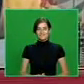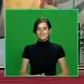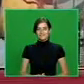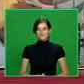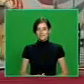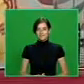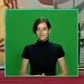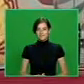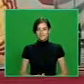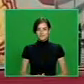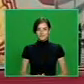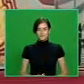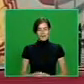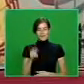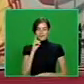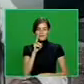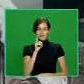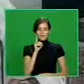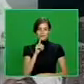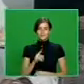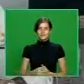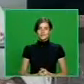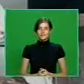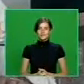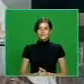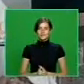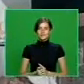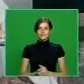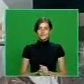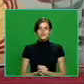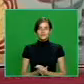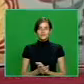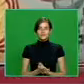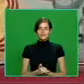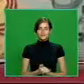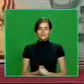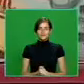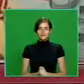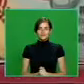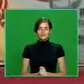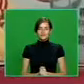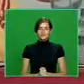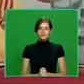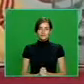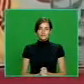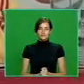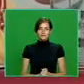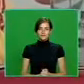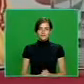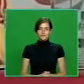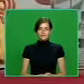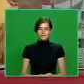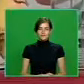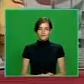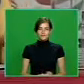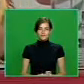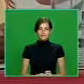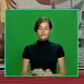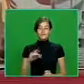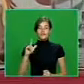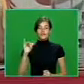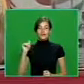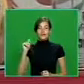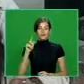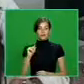autobús Mentira mentira mentira silita bueno Y silia también se ha